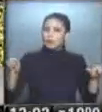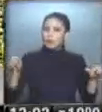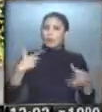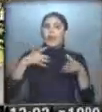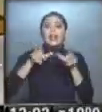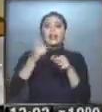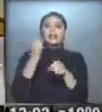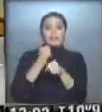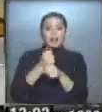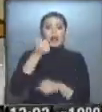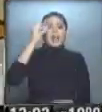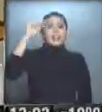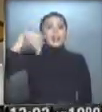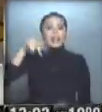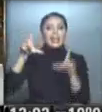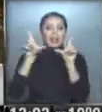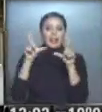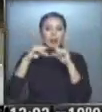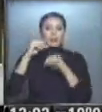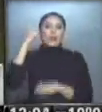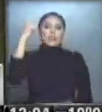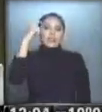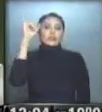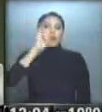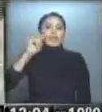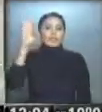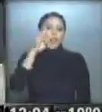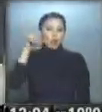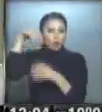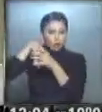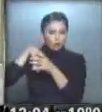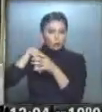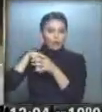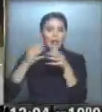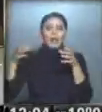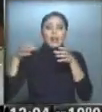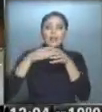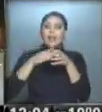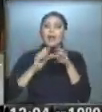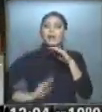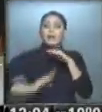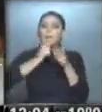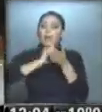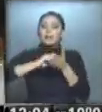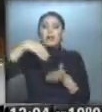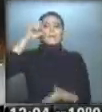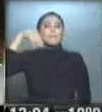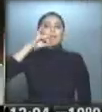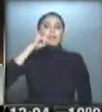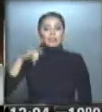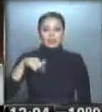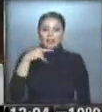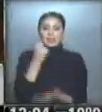trabajo del programa ADN del Canal 10 de la Universidad de Córdoba, encabezado por el colega Tomás Méndez, y los testimonios